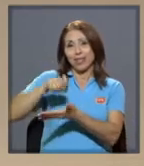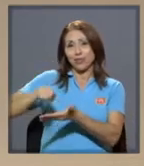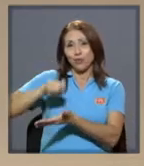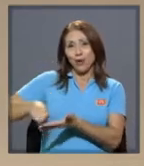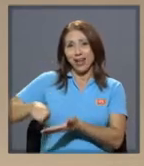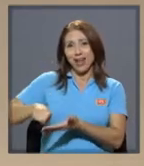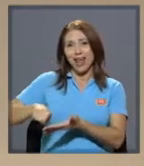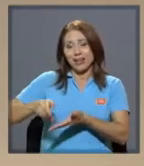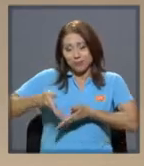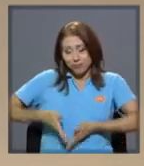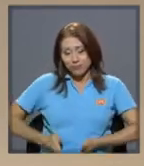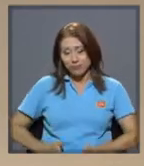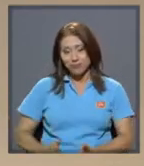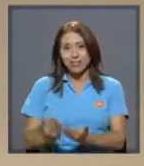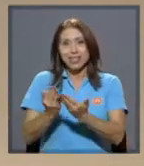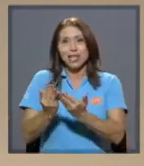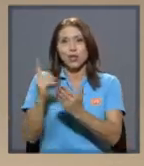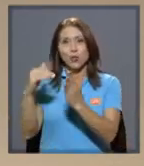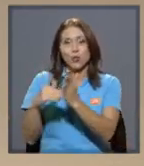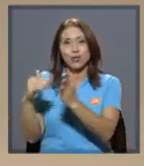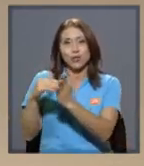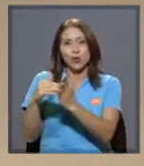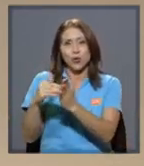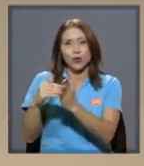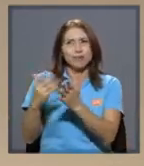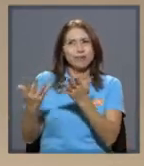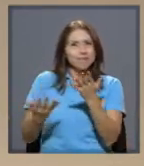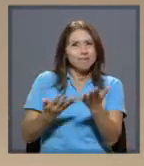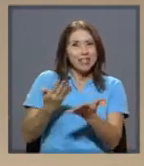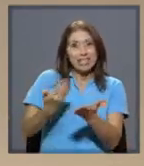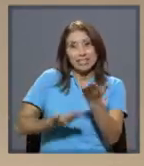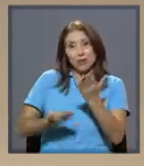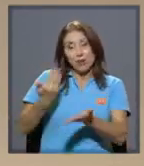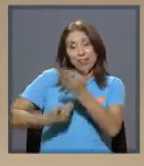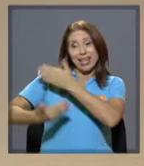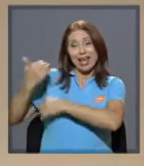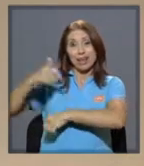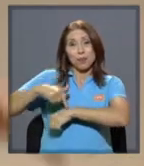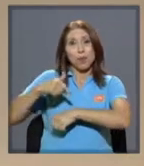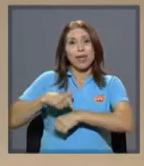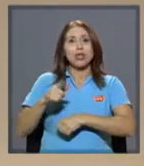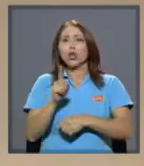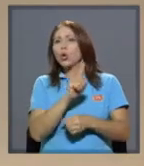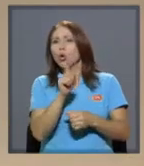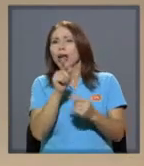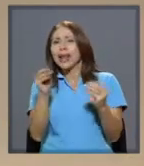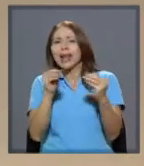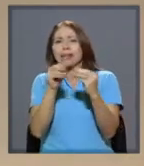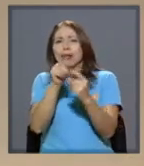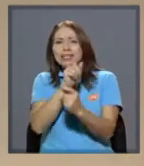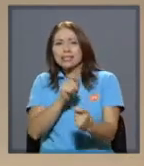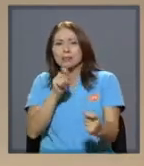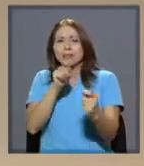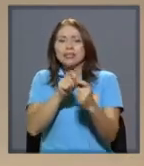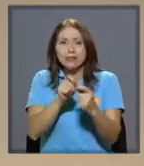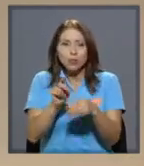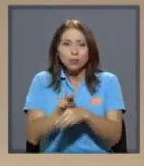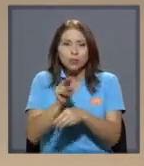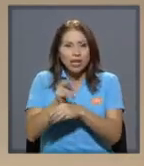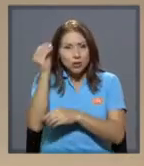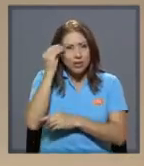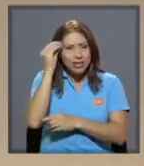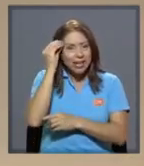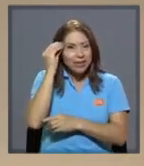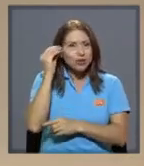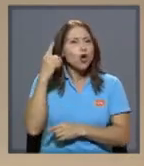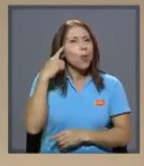era más laxo en el uso de los criterios, porque sí se dijo el momento en el que nacía el niño millón, tal